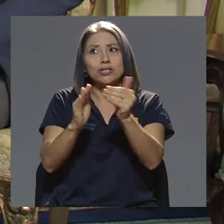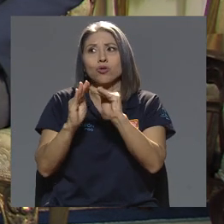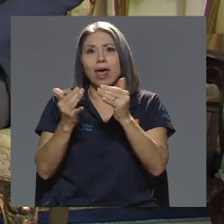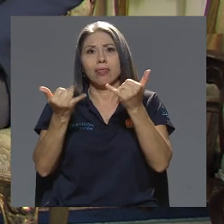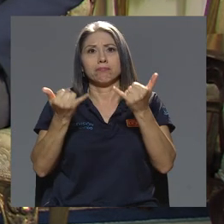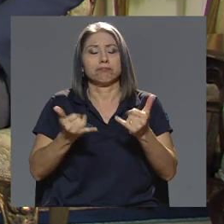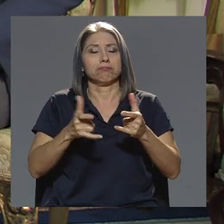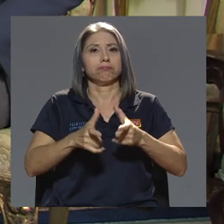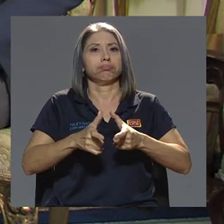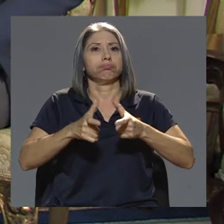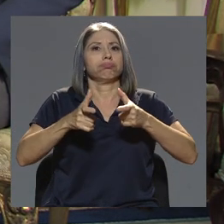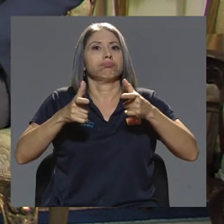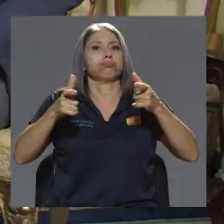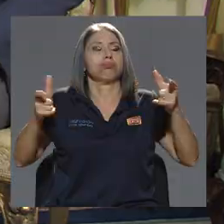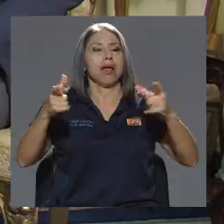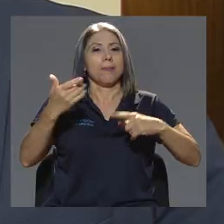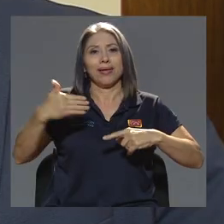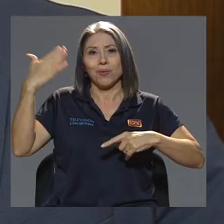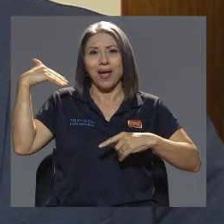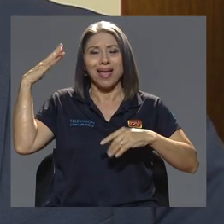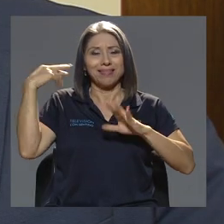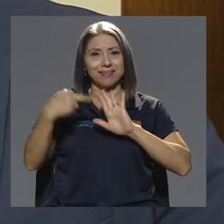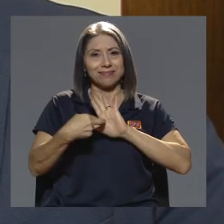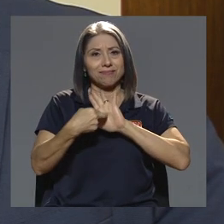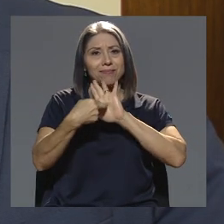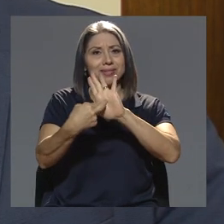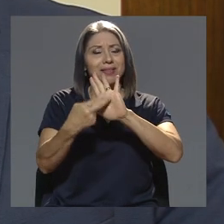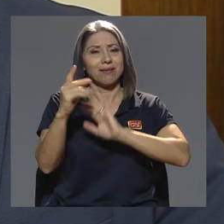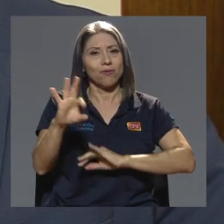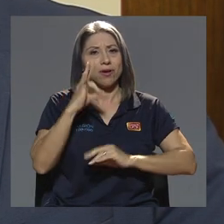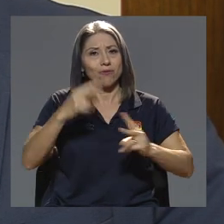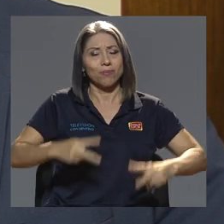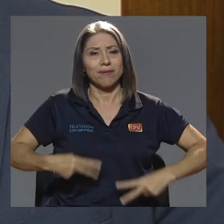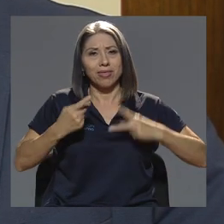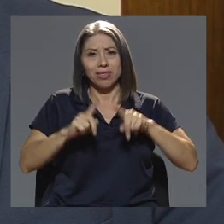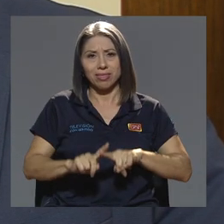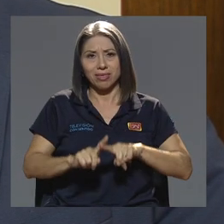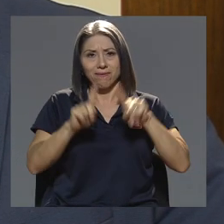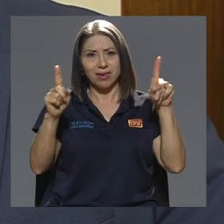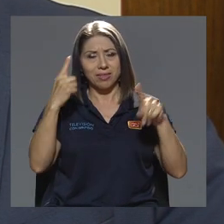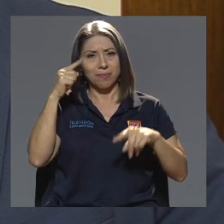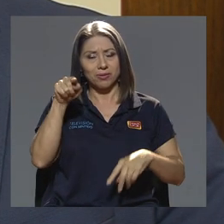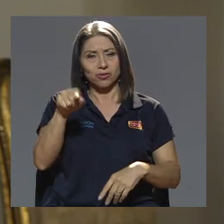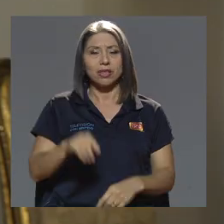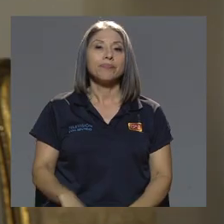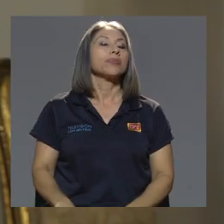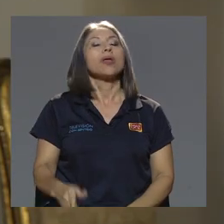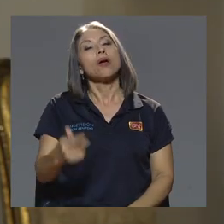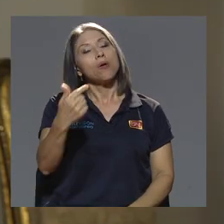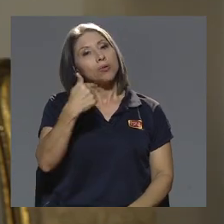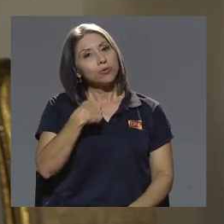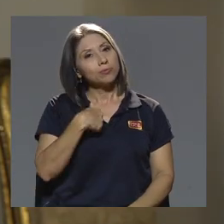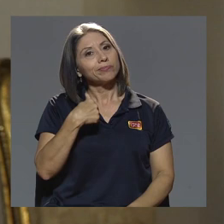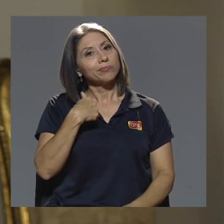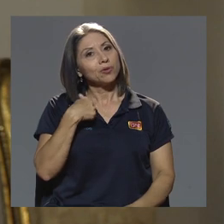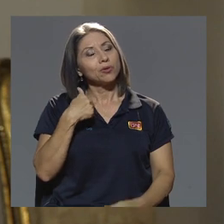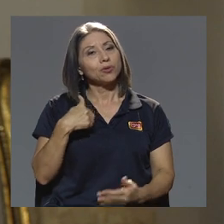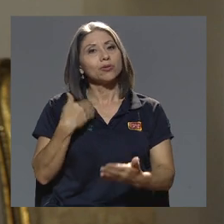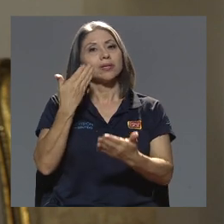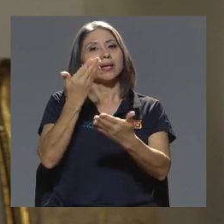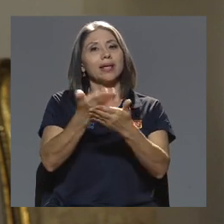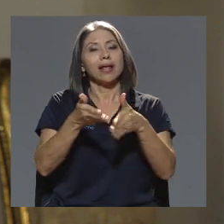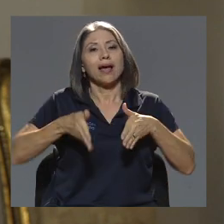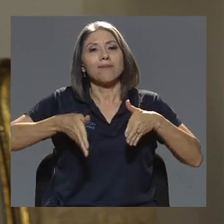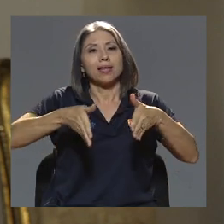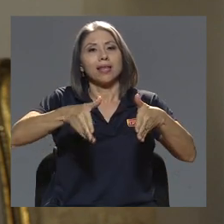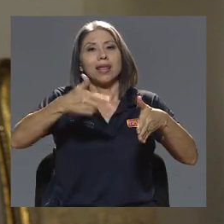inmensa, pero que antes representaba para usted una forma de vida muy diferente. Bueno, mi llegada a Avenida